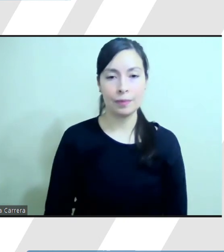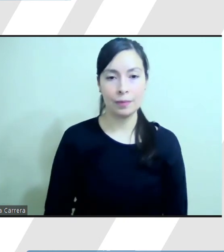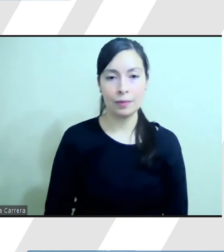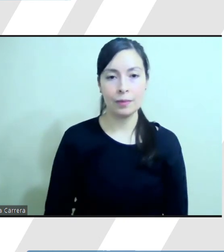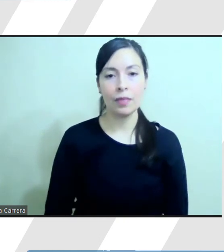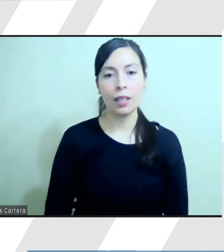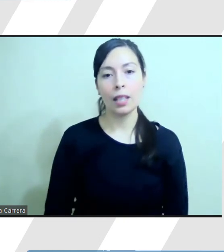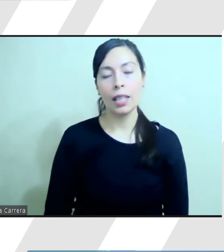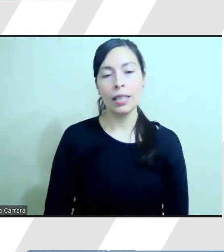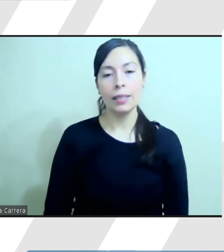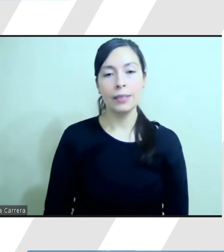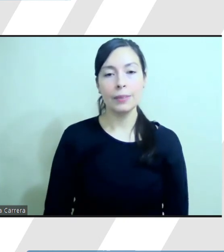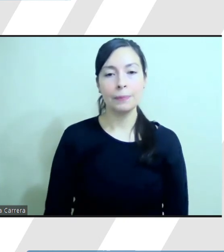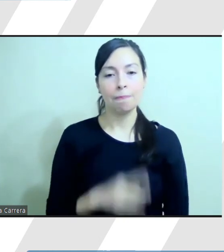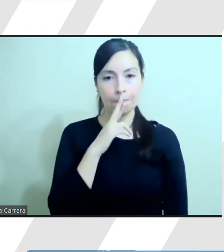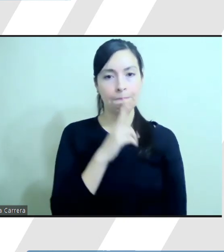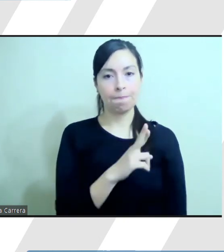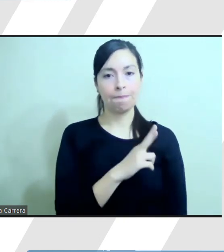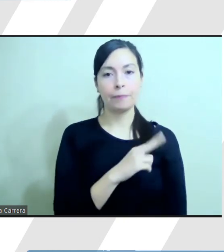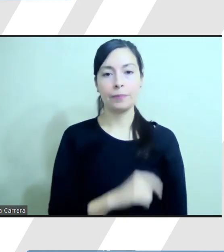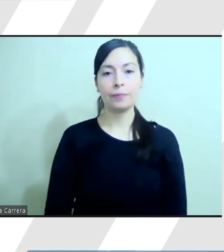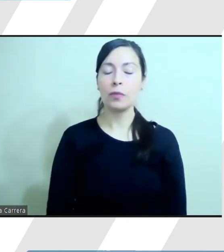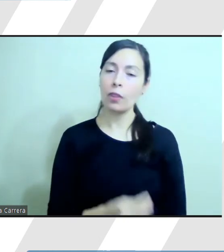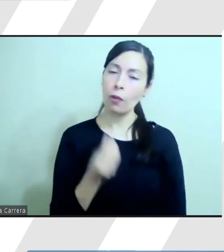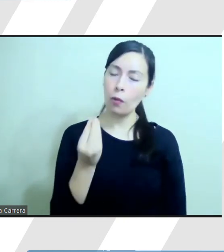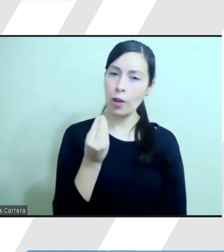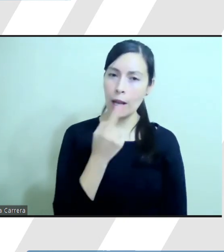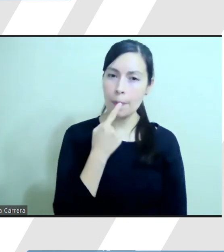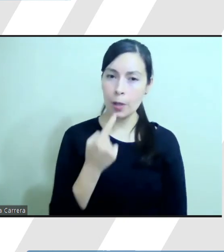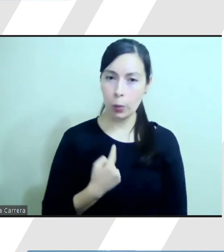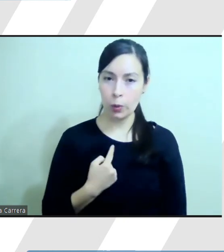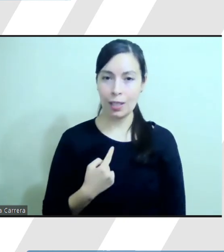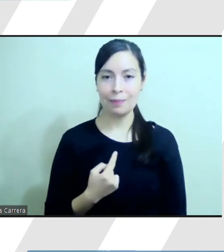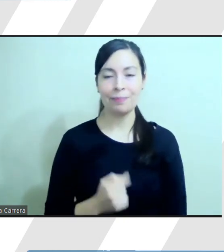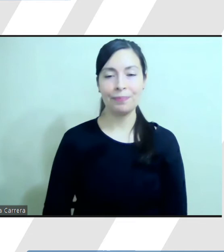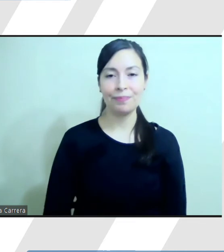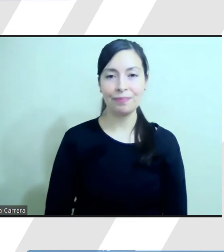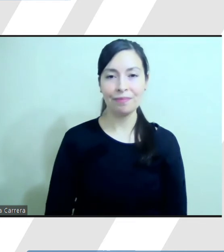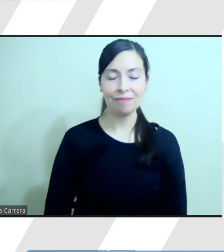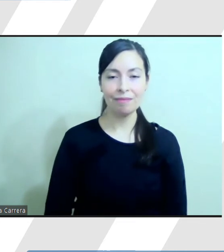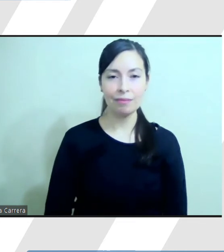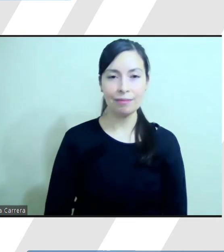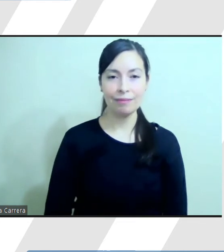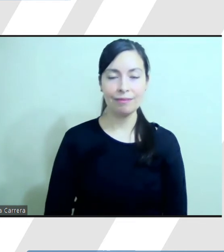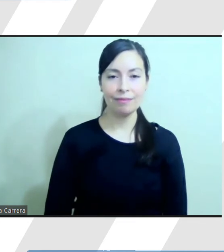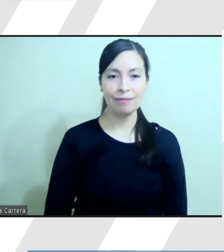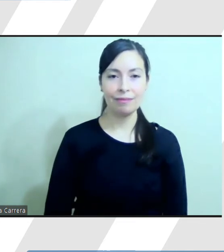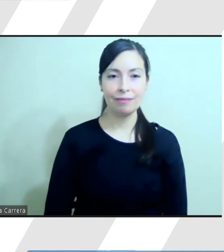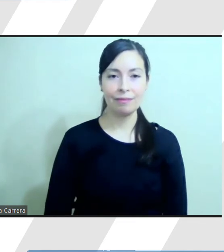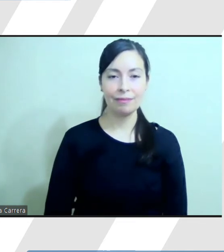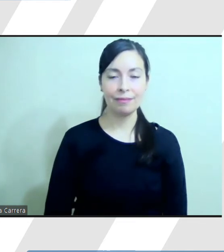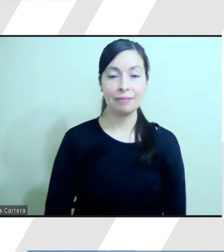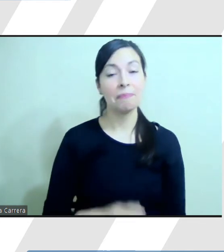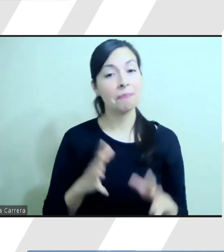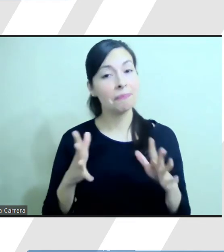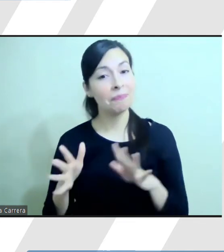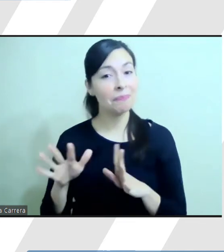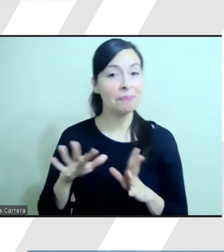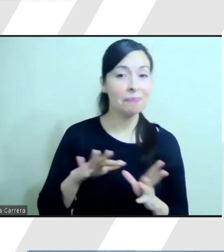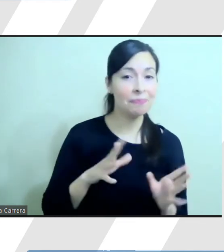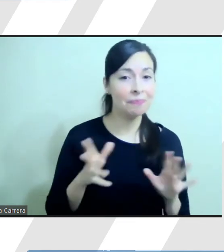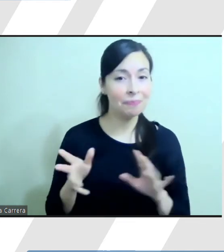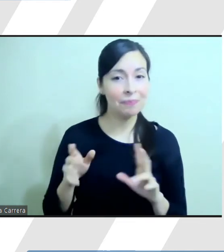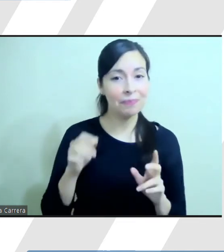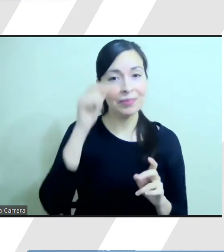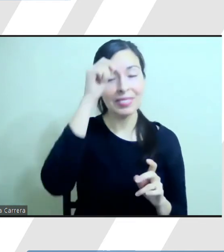Gracias, Felipe. Es una súper buena pregunta. Mira, tentativamente, y